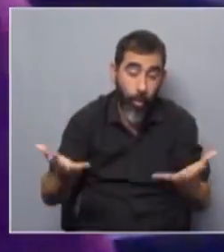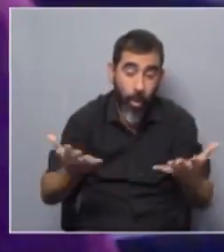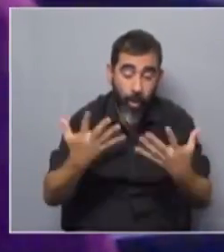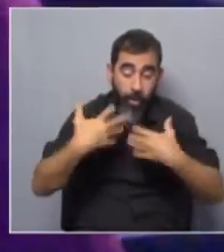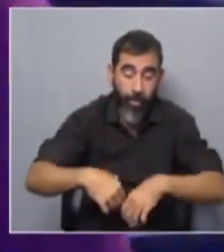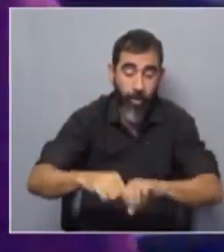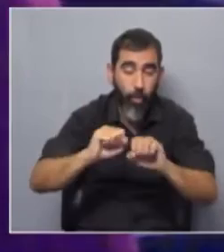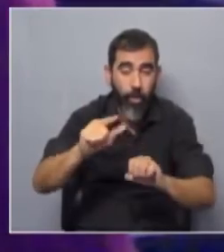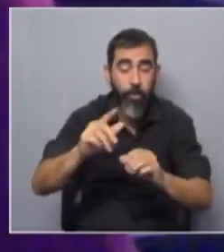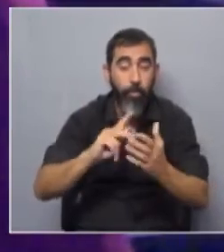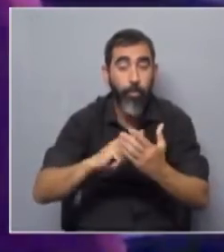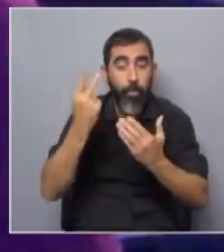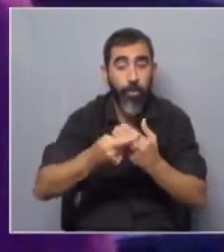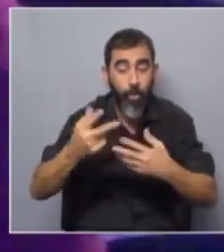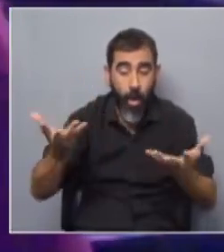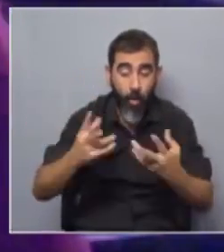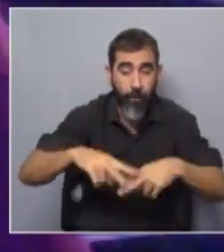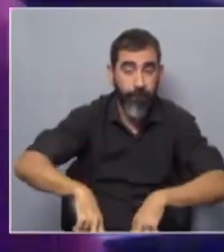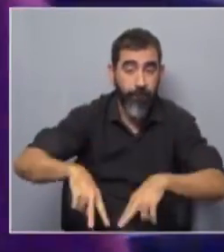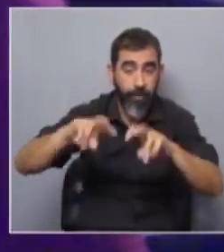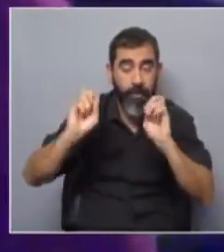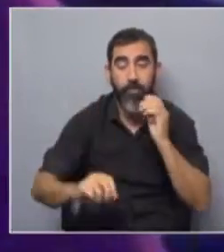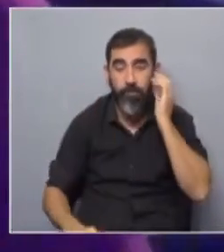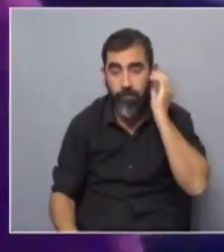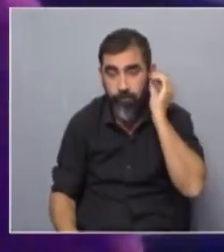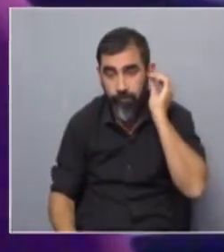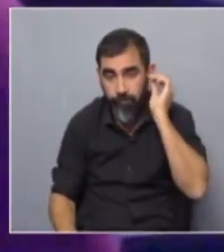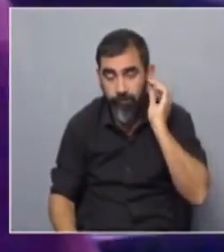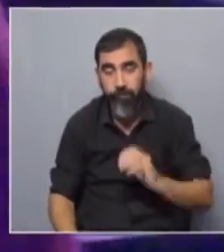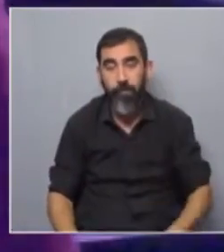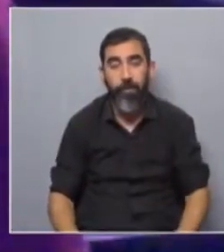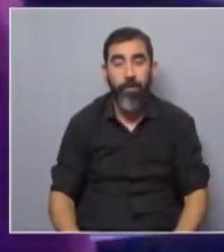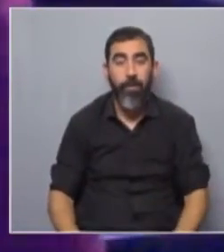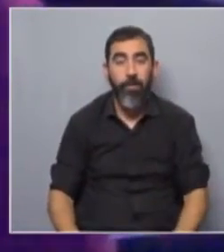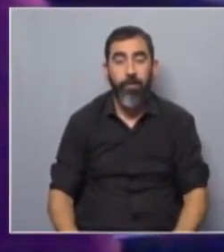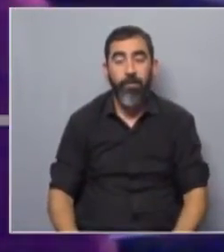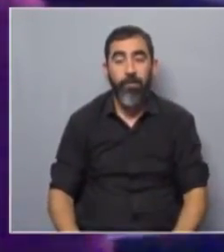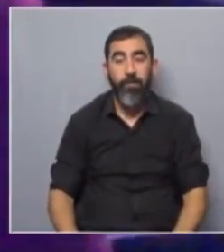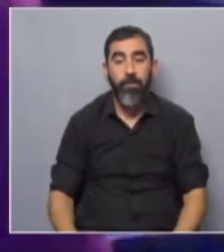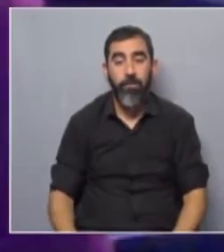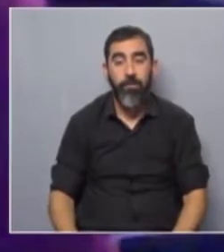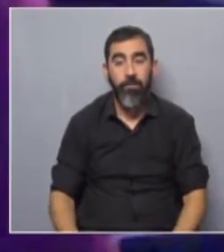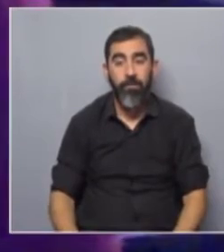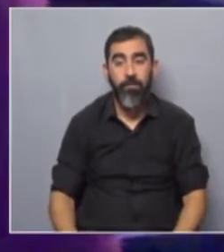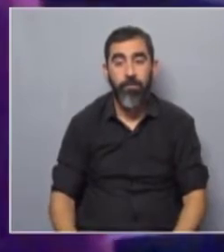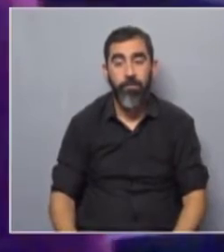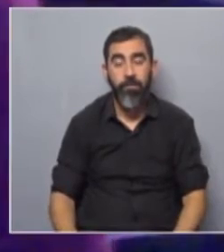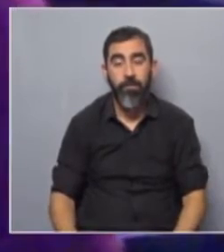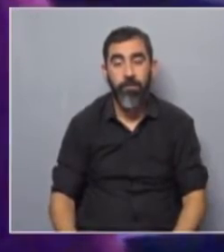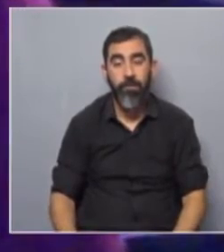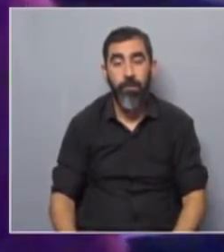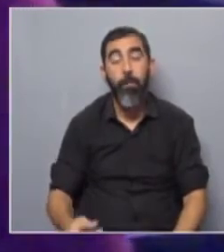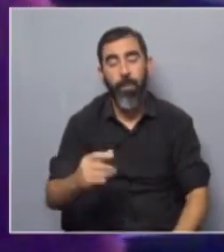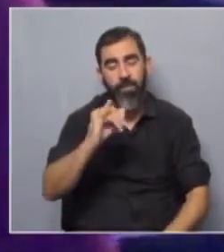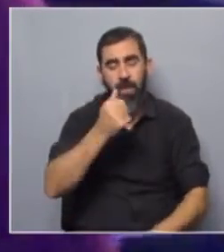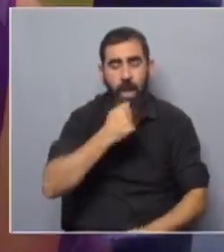de los proyectos que estamos trabajando con colegas que trabajan en esa zona del territorio. Está bien. Los cerritos, sí, de todos modos